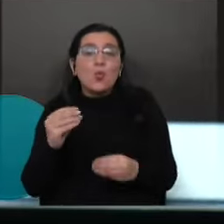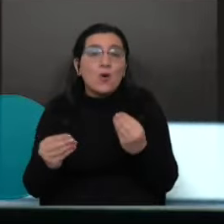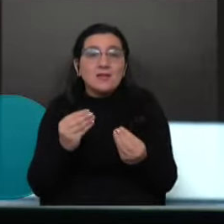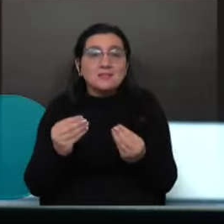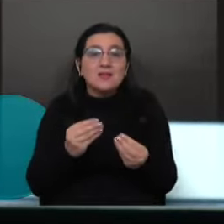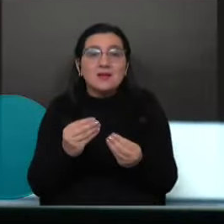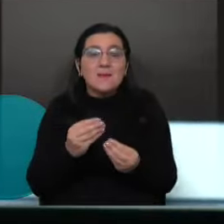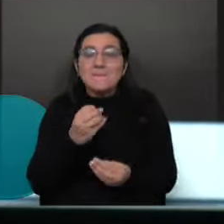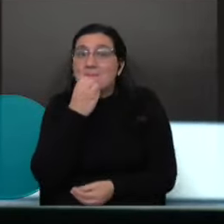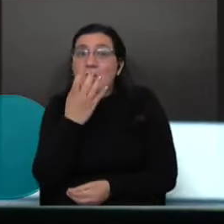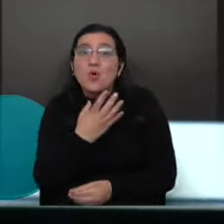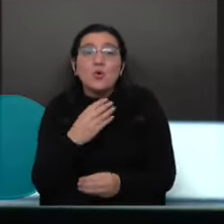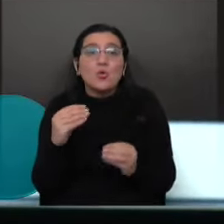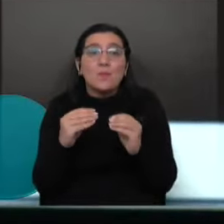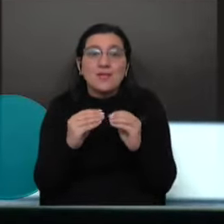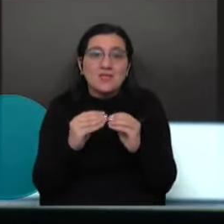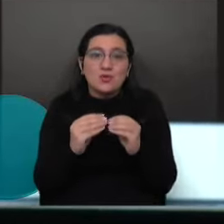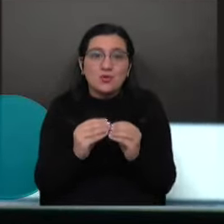políticamente